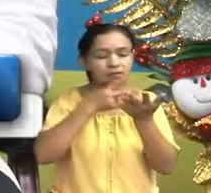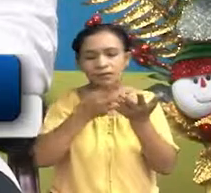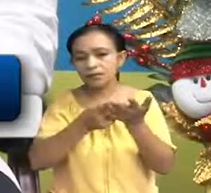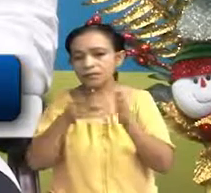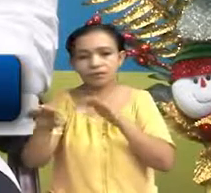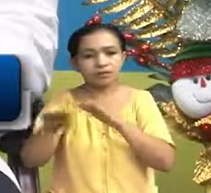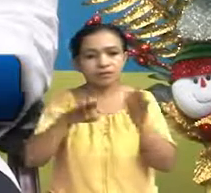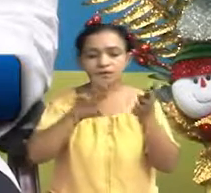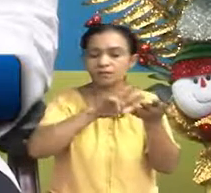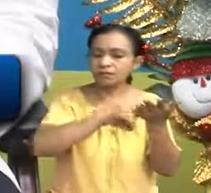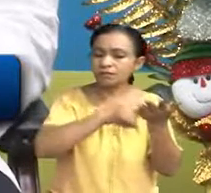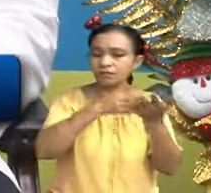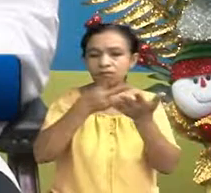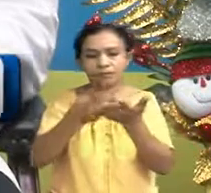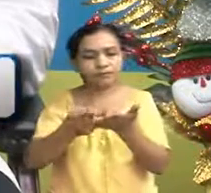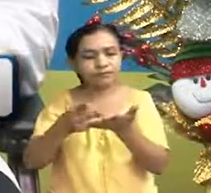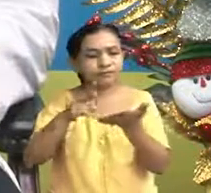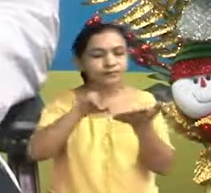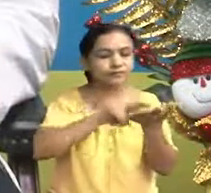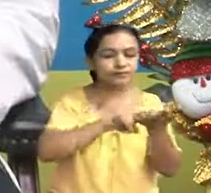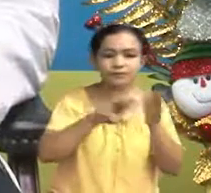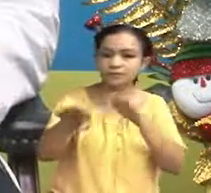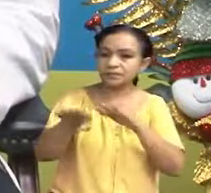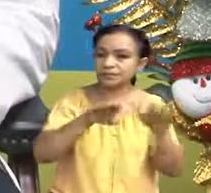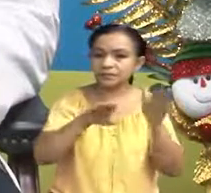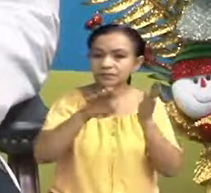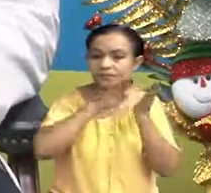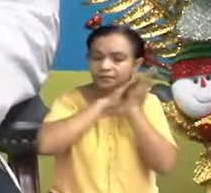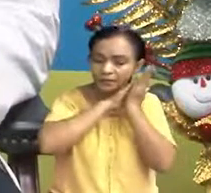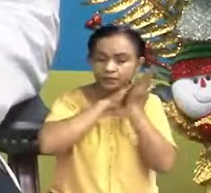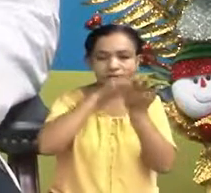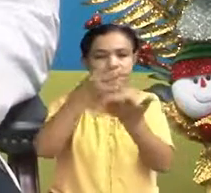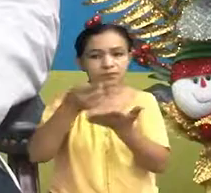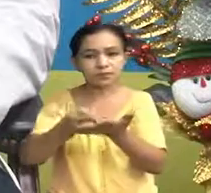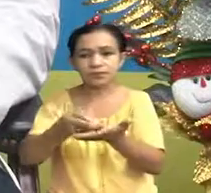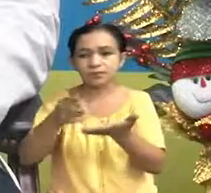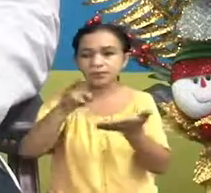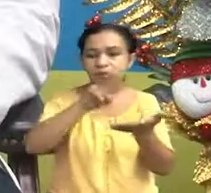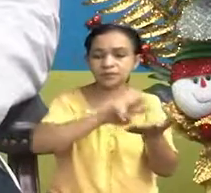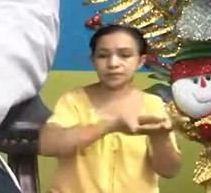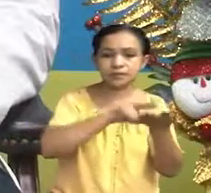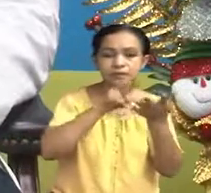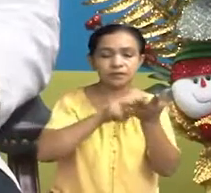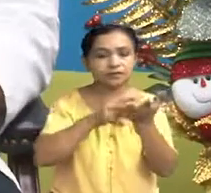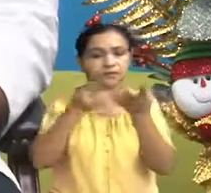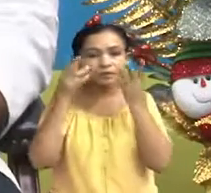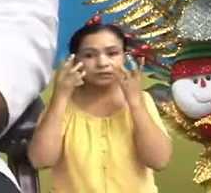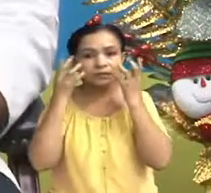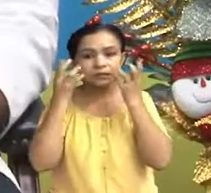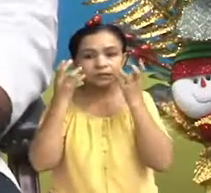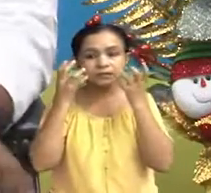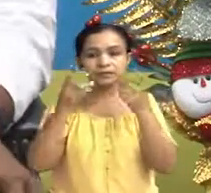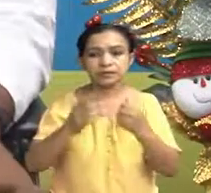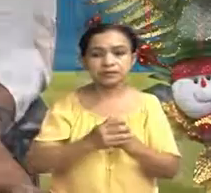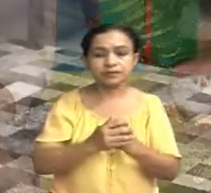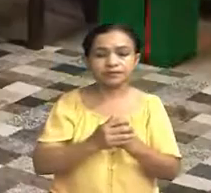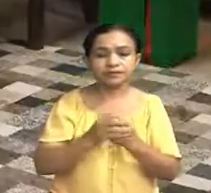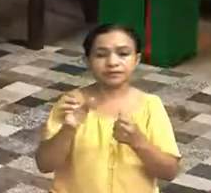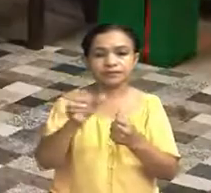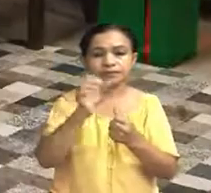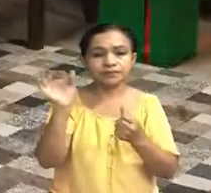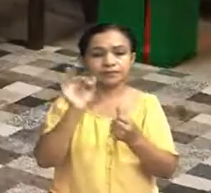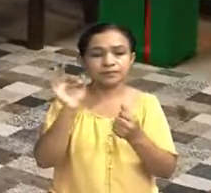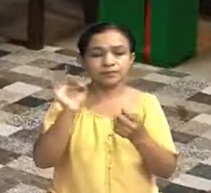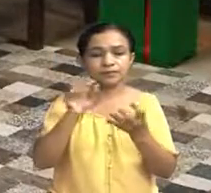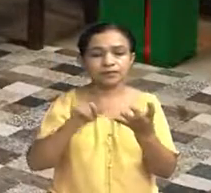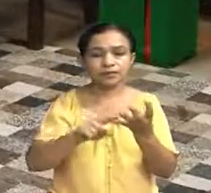No, cuando el paciente tiene demasiado insomnio, entonces estos músculos tienden a tensarse. ¿Qué otros síntomas? Por